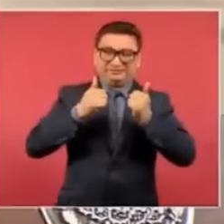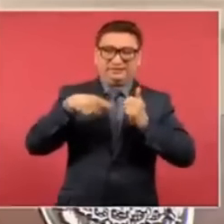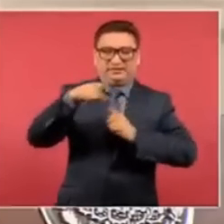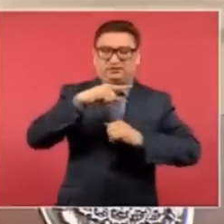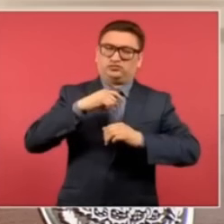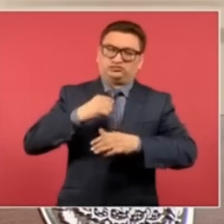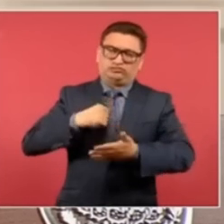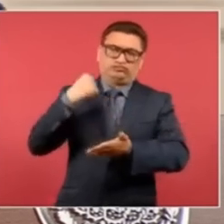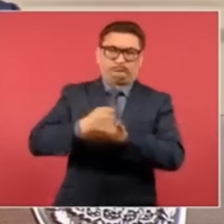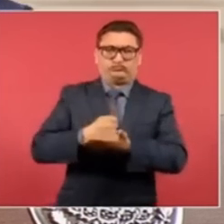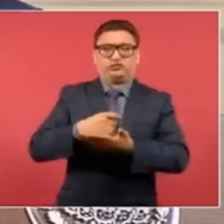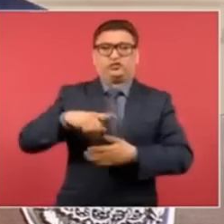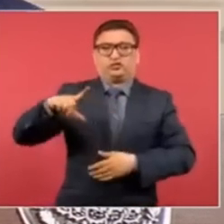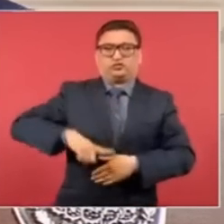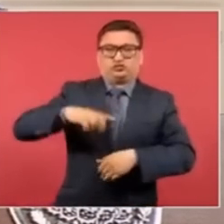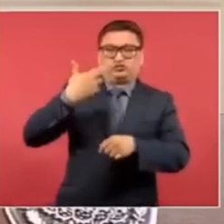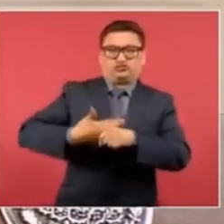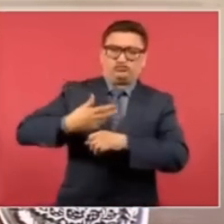imponían a los gobernadores.